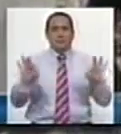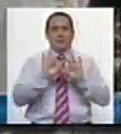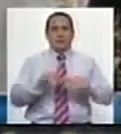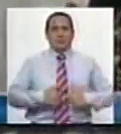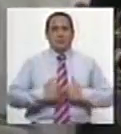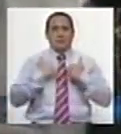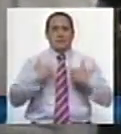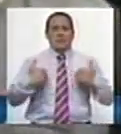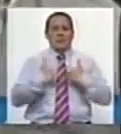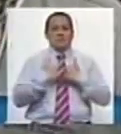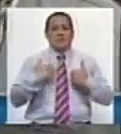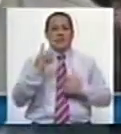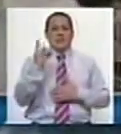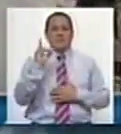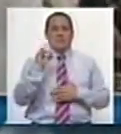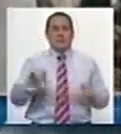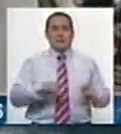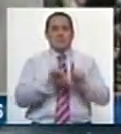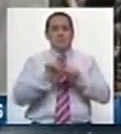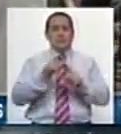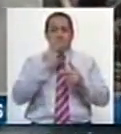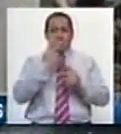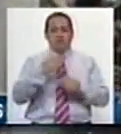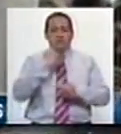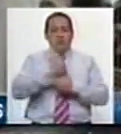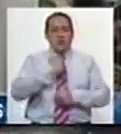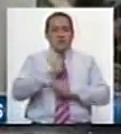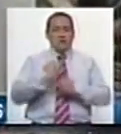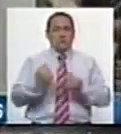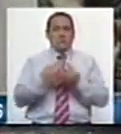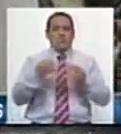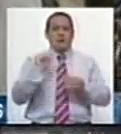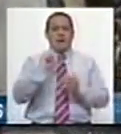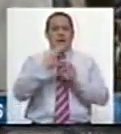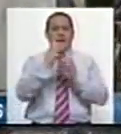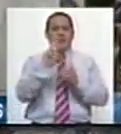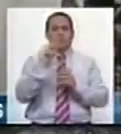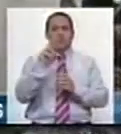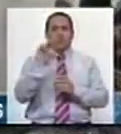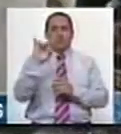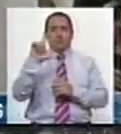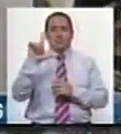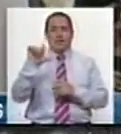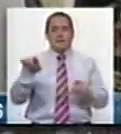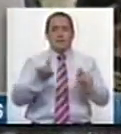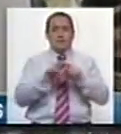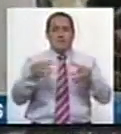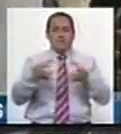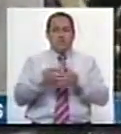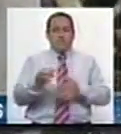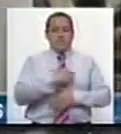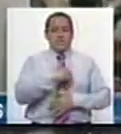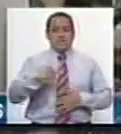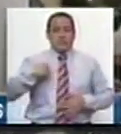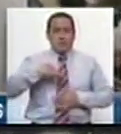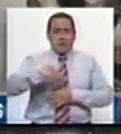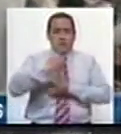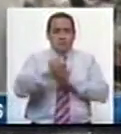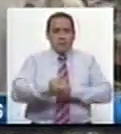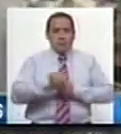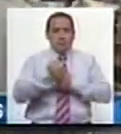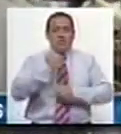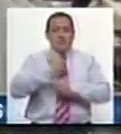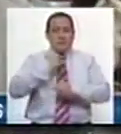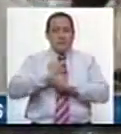esta ganadería camélida. Estamos, por ejemplo, haciendo trabajos con Agro Rural, es un programa del Minagri que hace